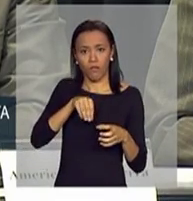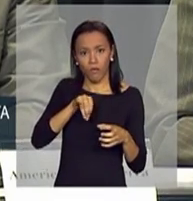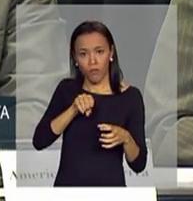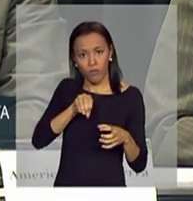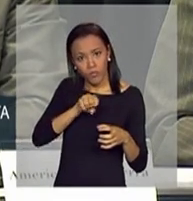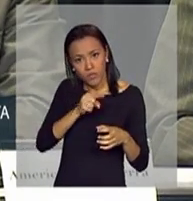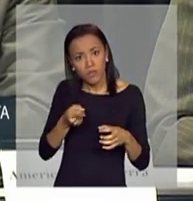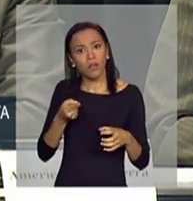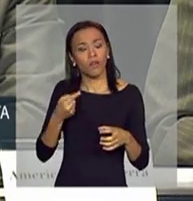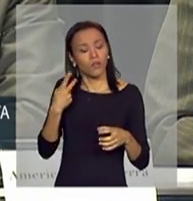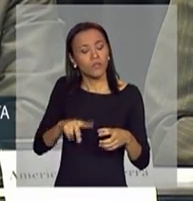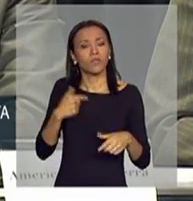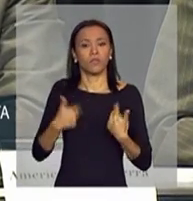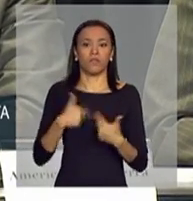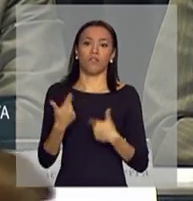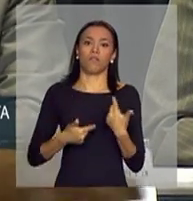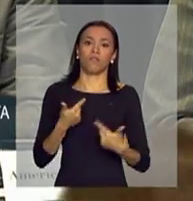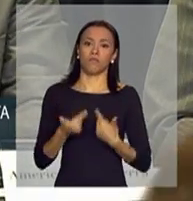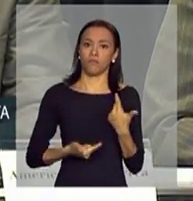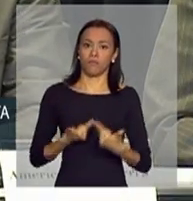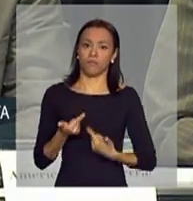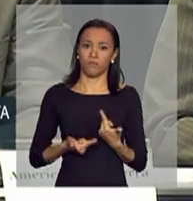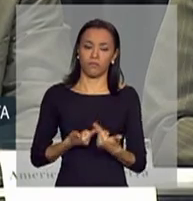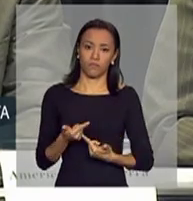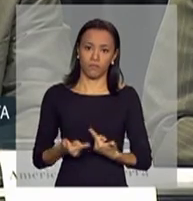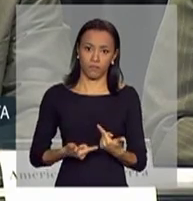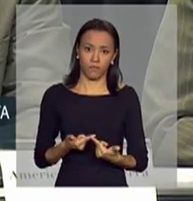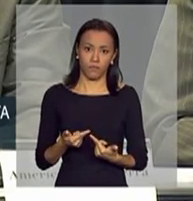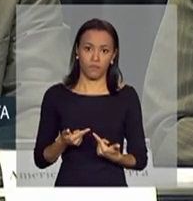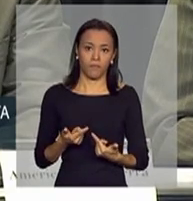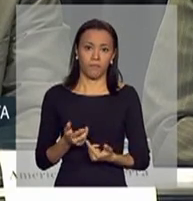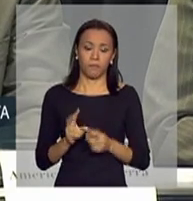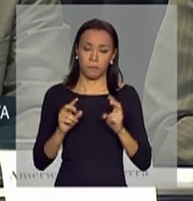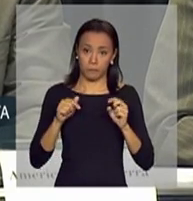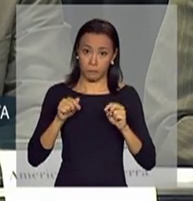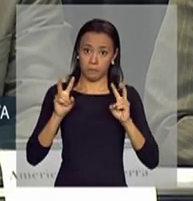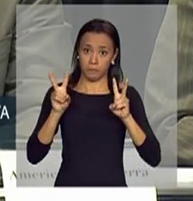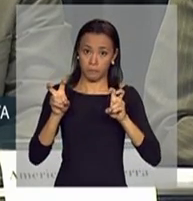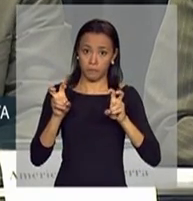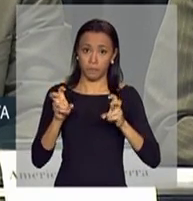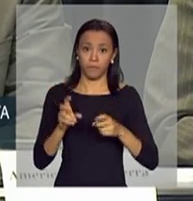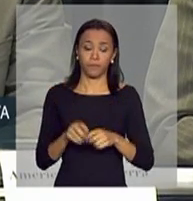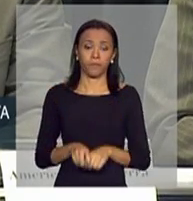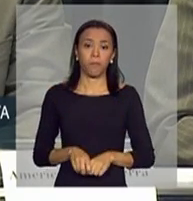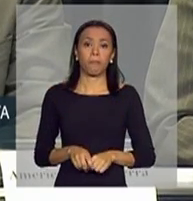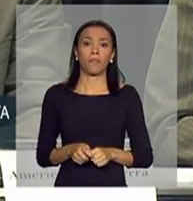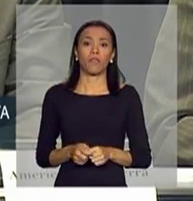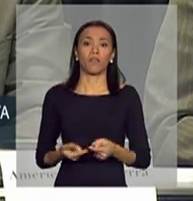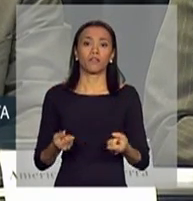trabajo. Por lo tanto, hay que considerarlo en ese tema. También